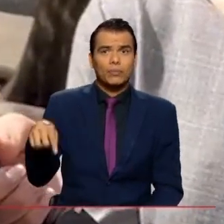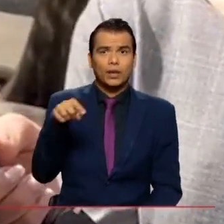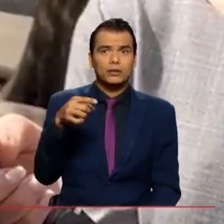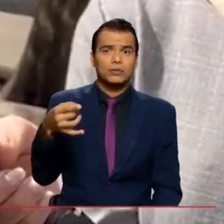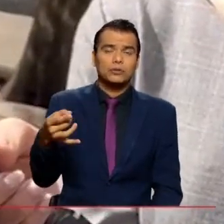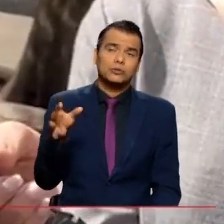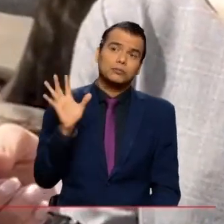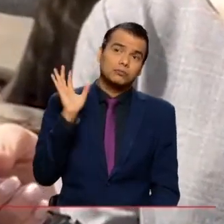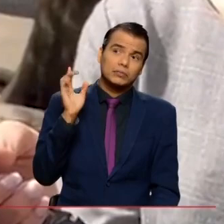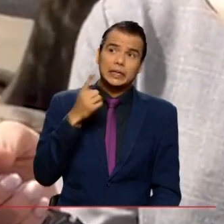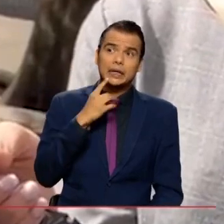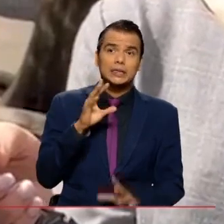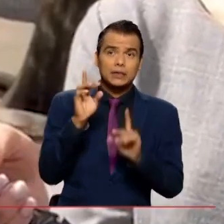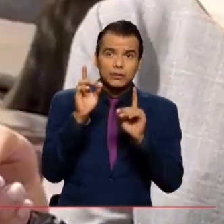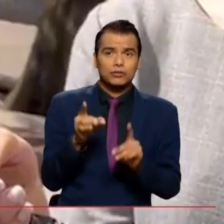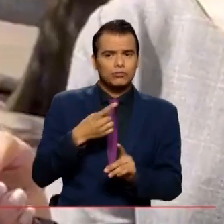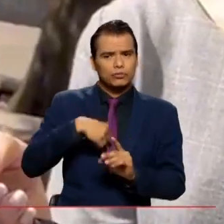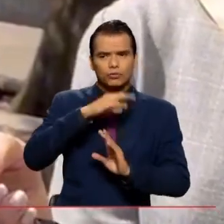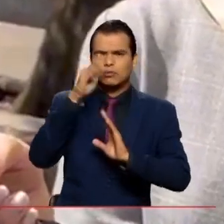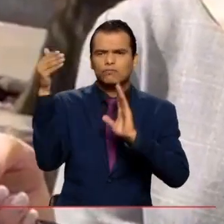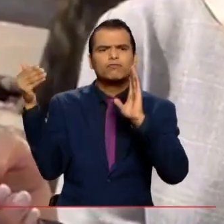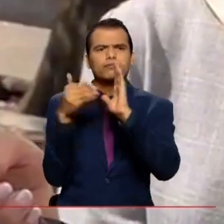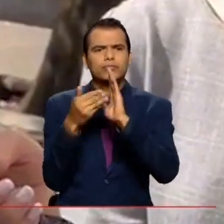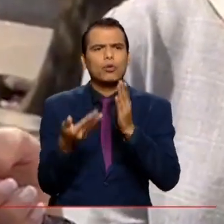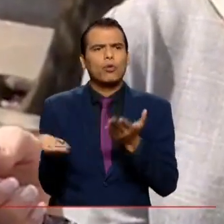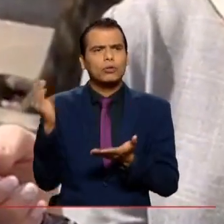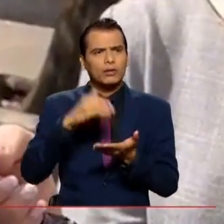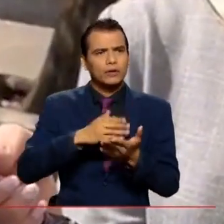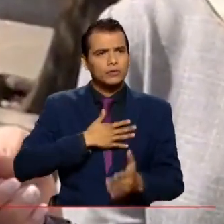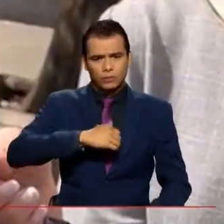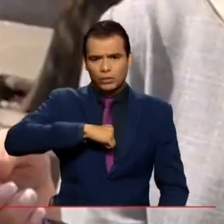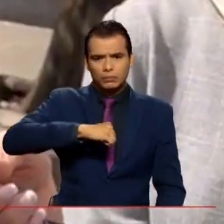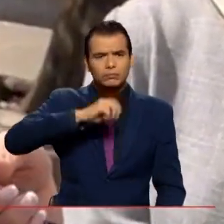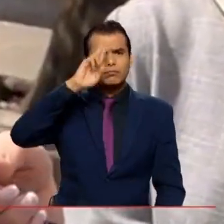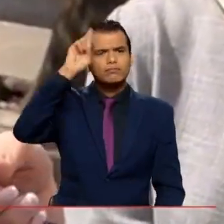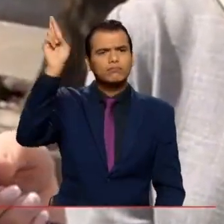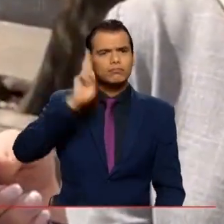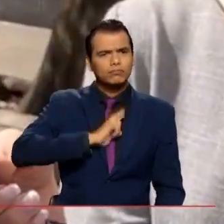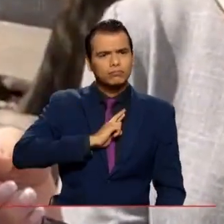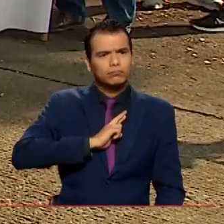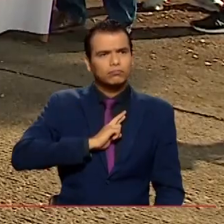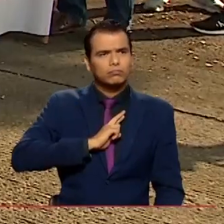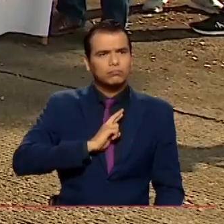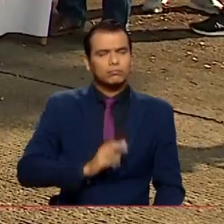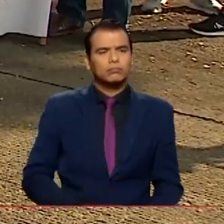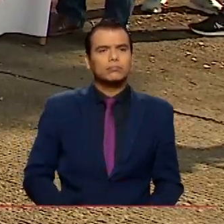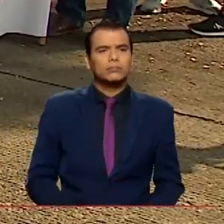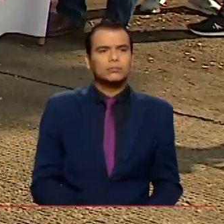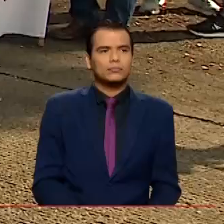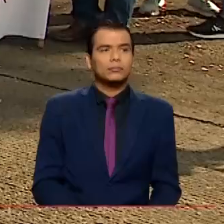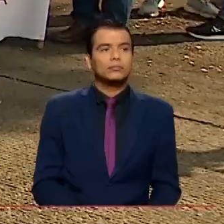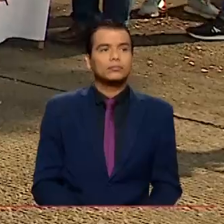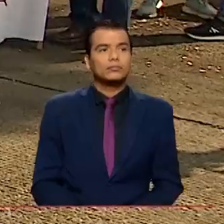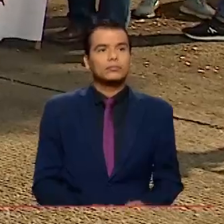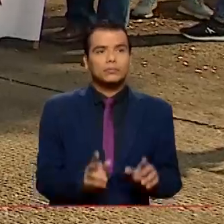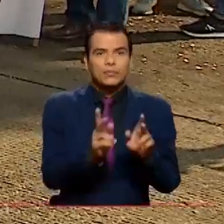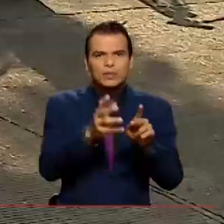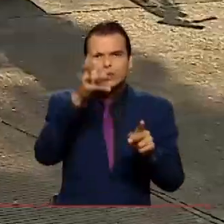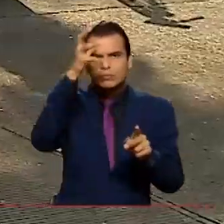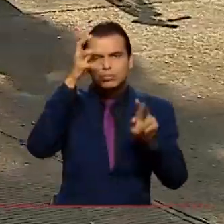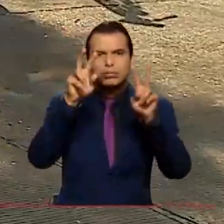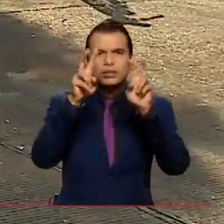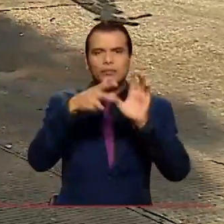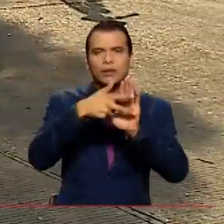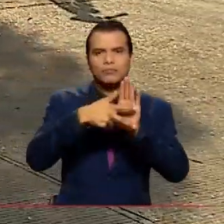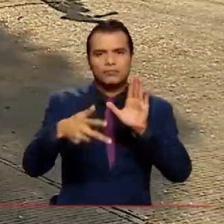hemos impuesto recurso de reposición para que se respeten mis derechos a elegir y ser elegido. Para expertos en derecho constitucional, la decisión